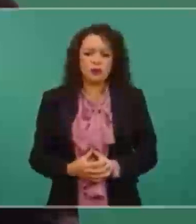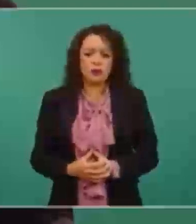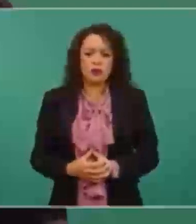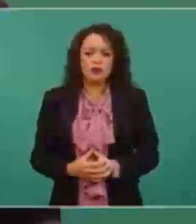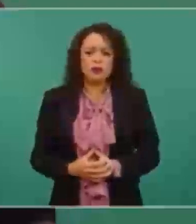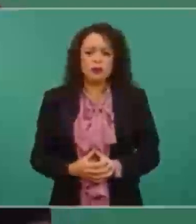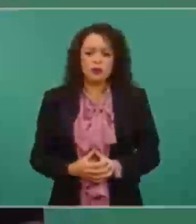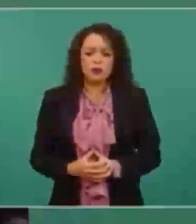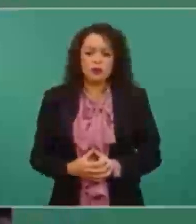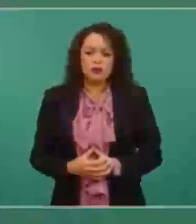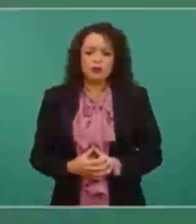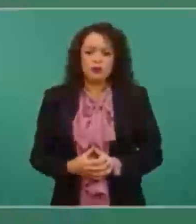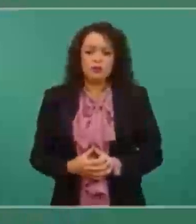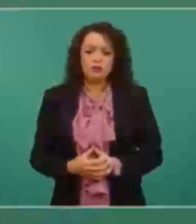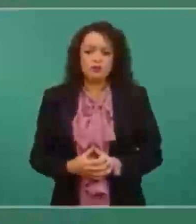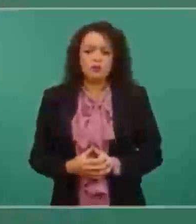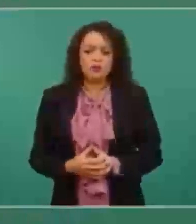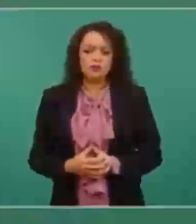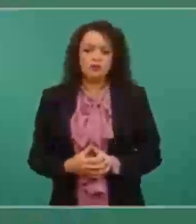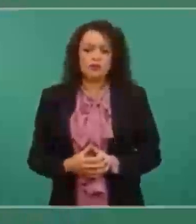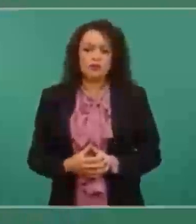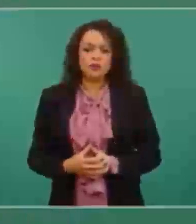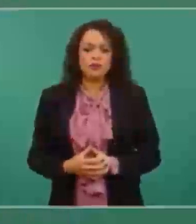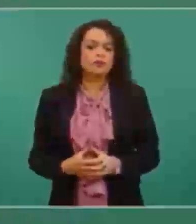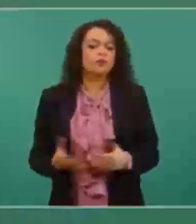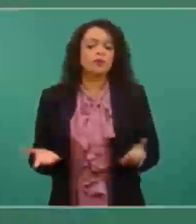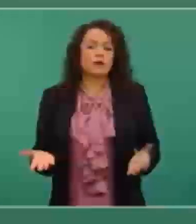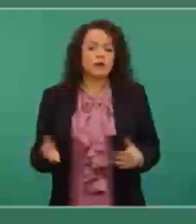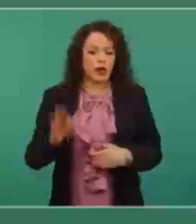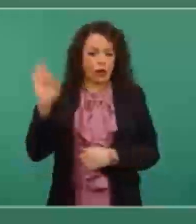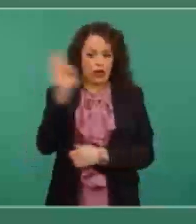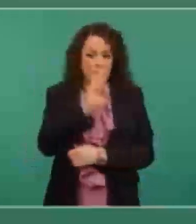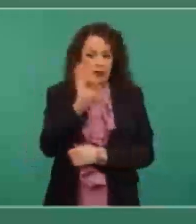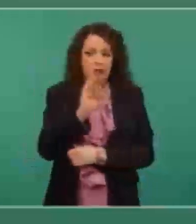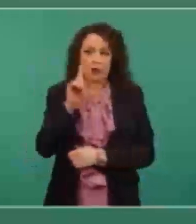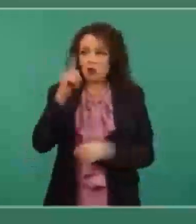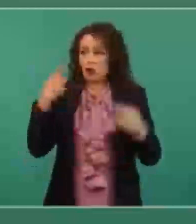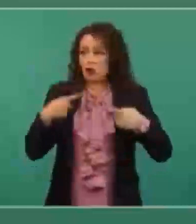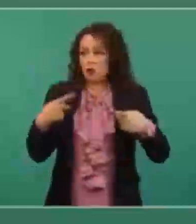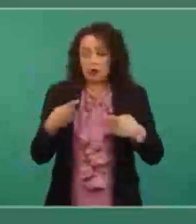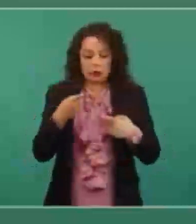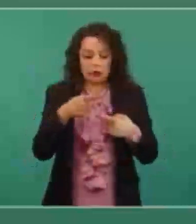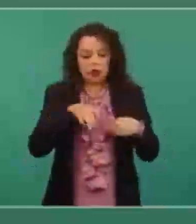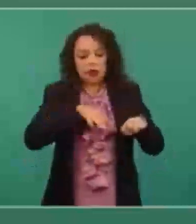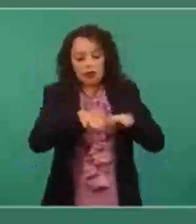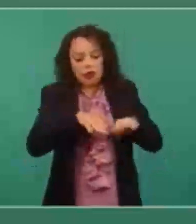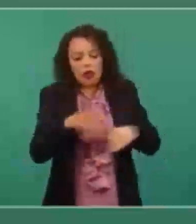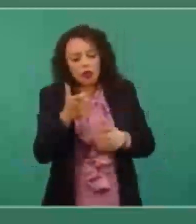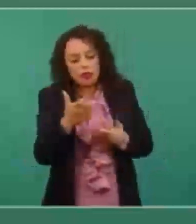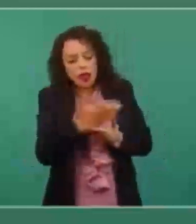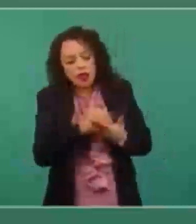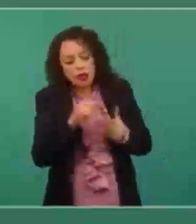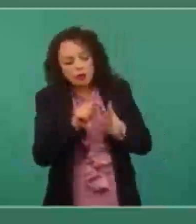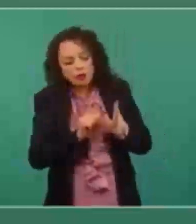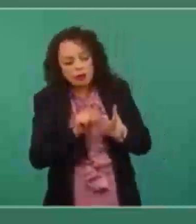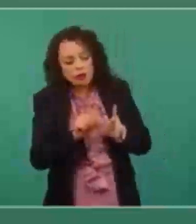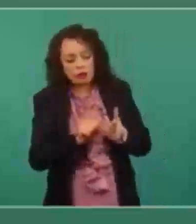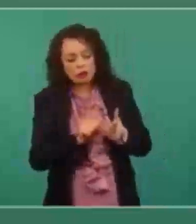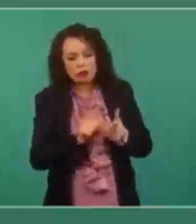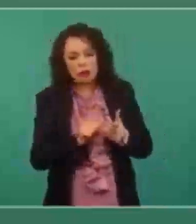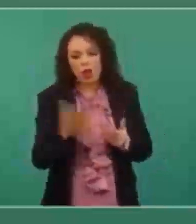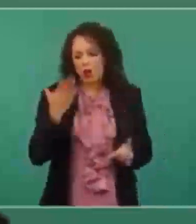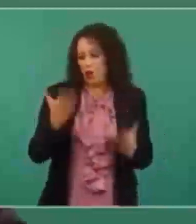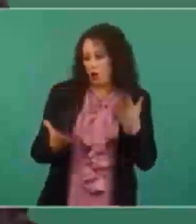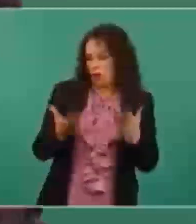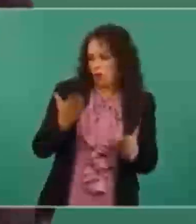Si pensamos en lo que gana un trabajador o lo que es